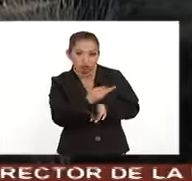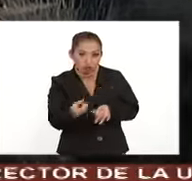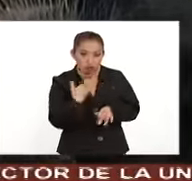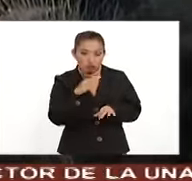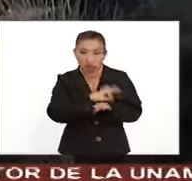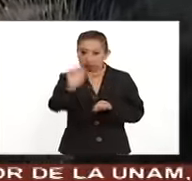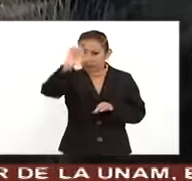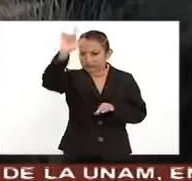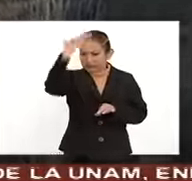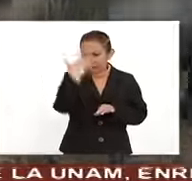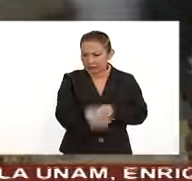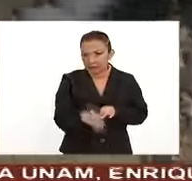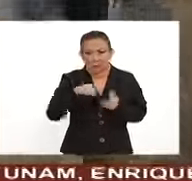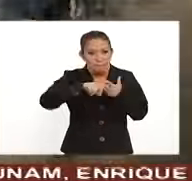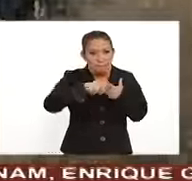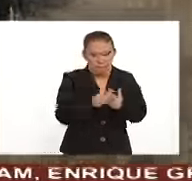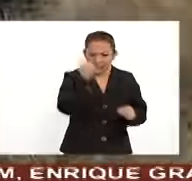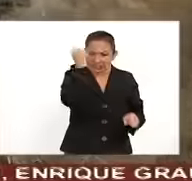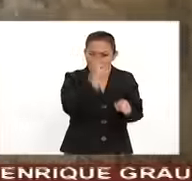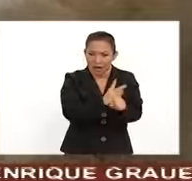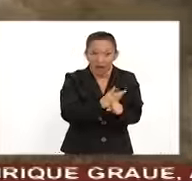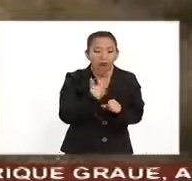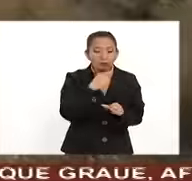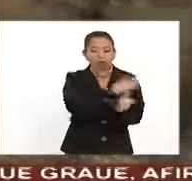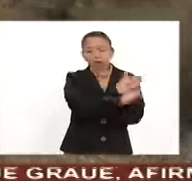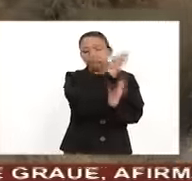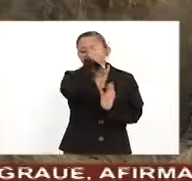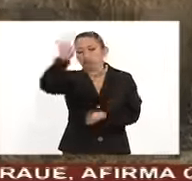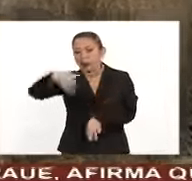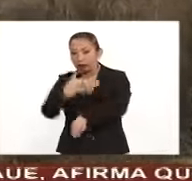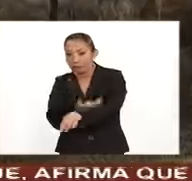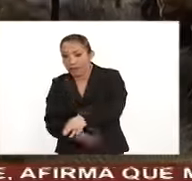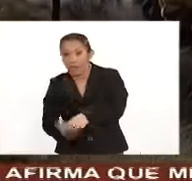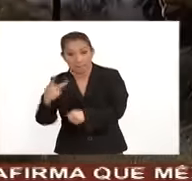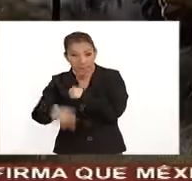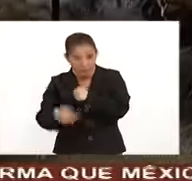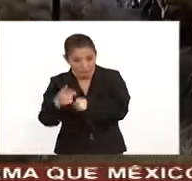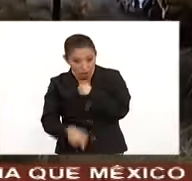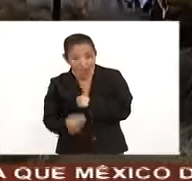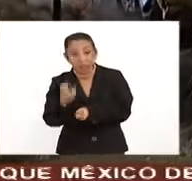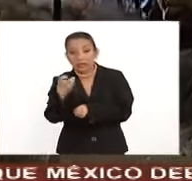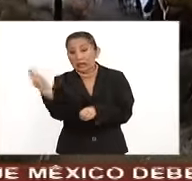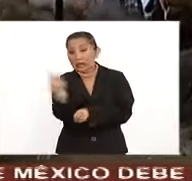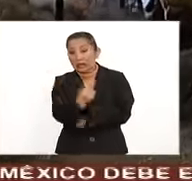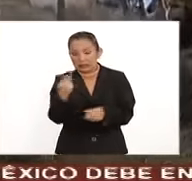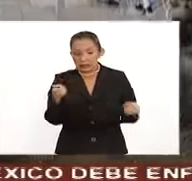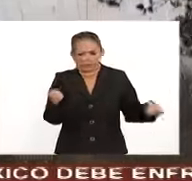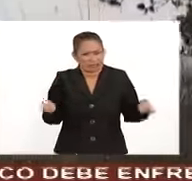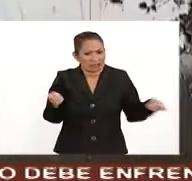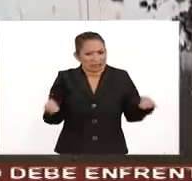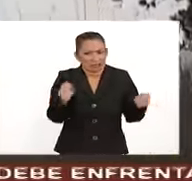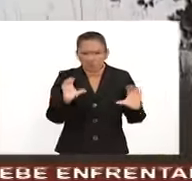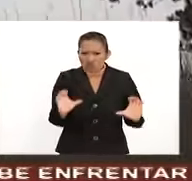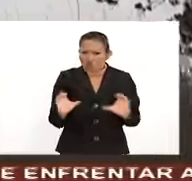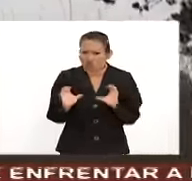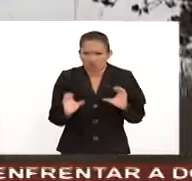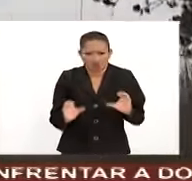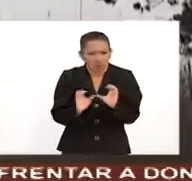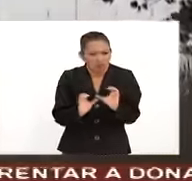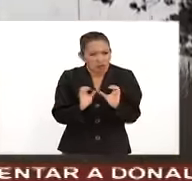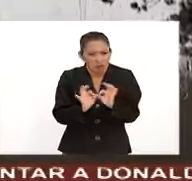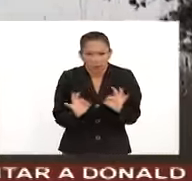ellos profesionales. Comienza desde muy temprano y termina por las tardes. Es peligrosa y por ello requiere de medidas de seguridad precisas para